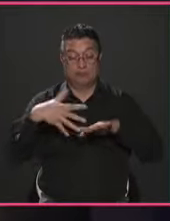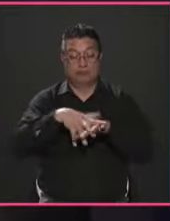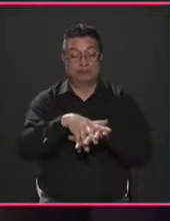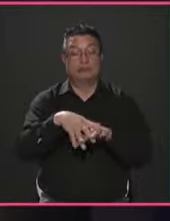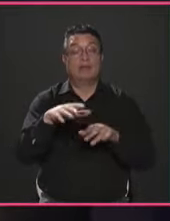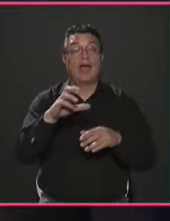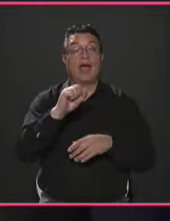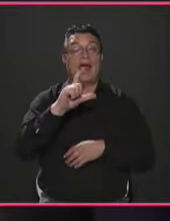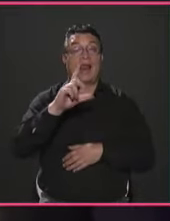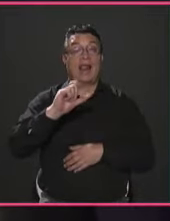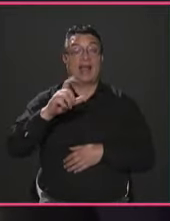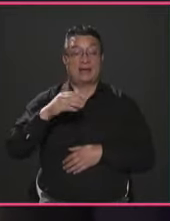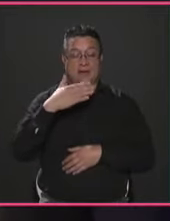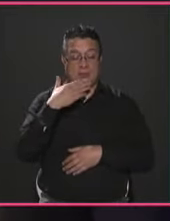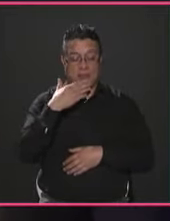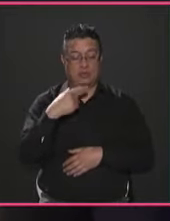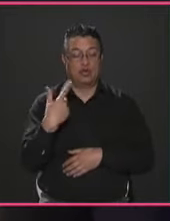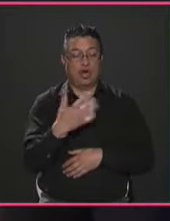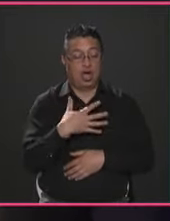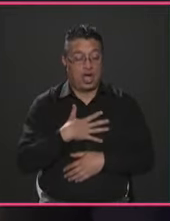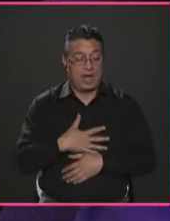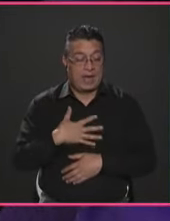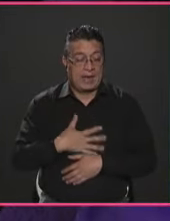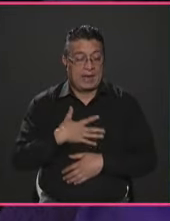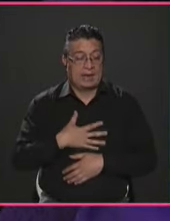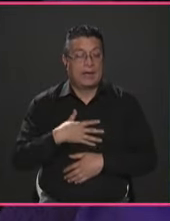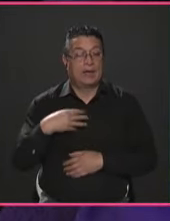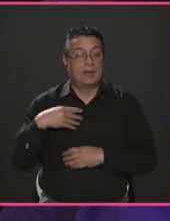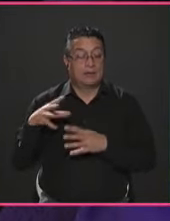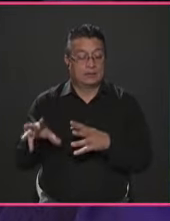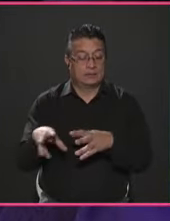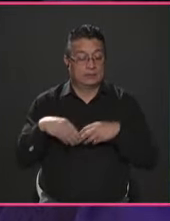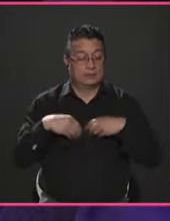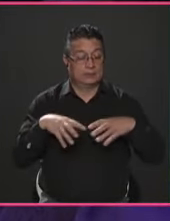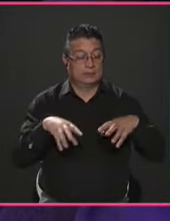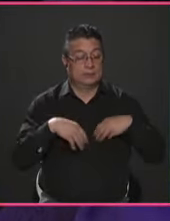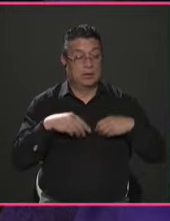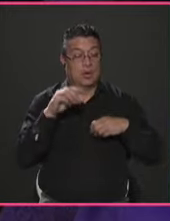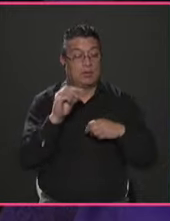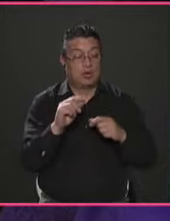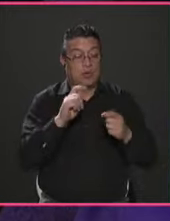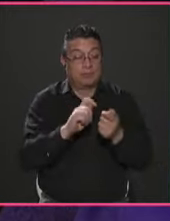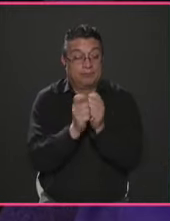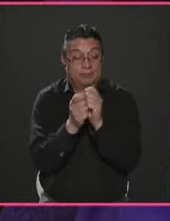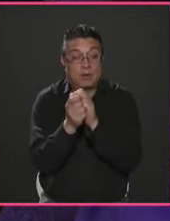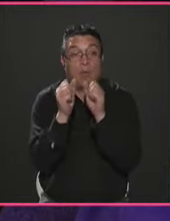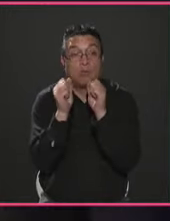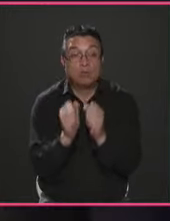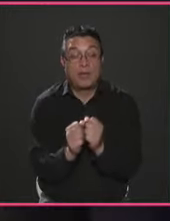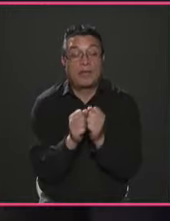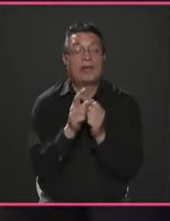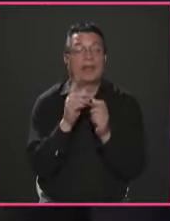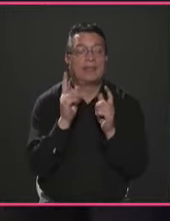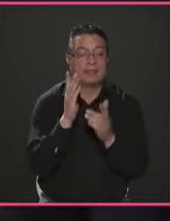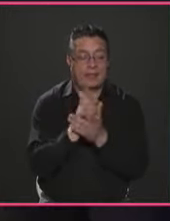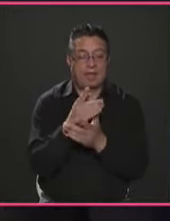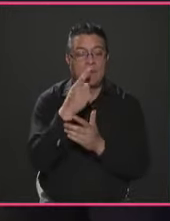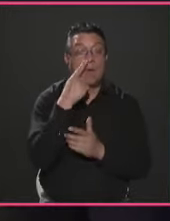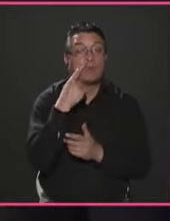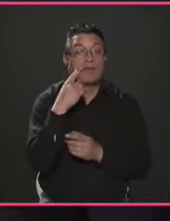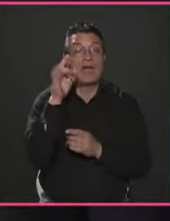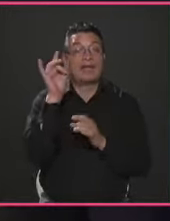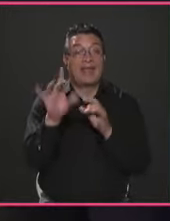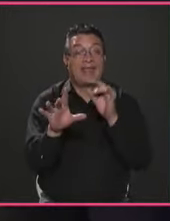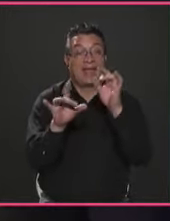algas Y si queremos tomar las pocas que pueda que tengan impacto entonces tendríamos que probar cada